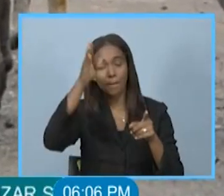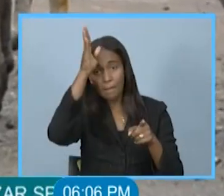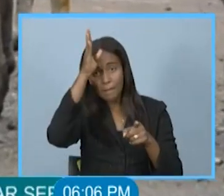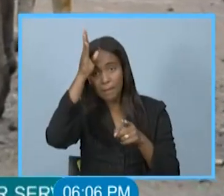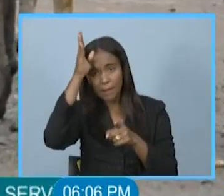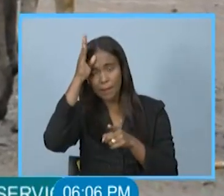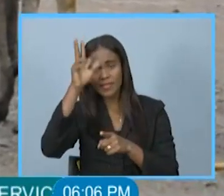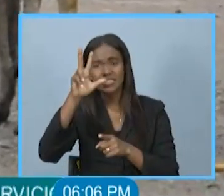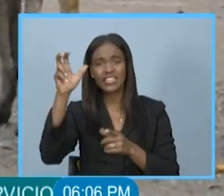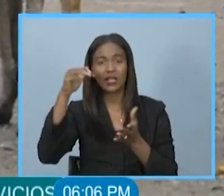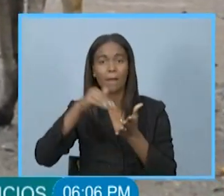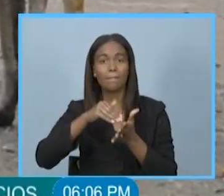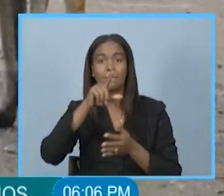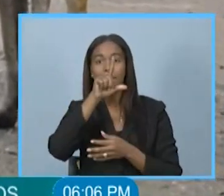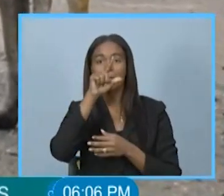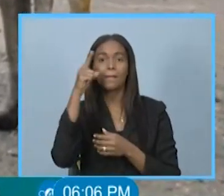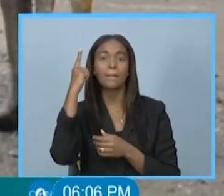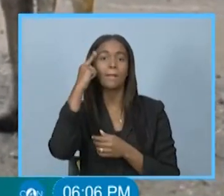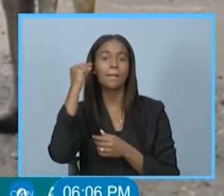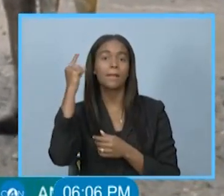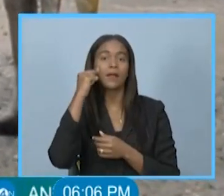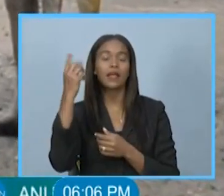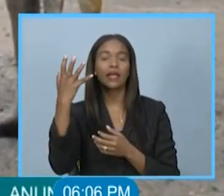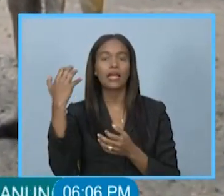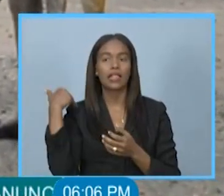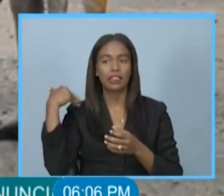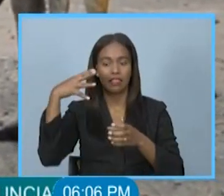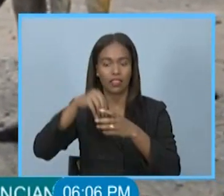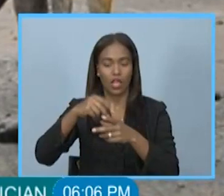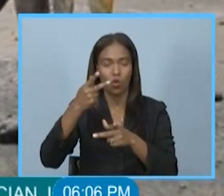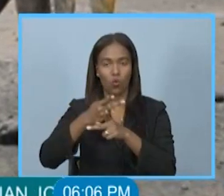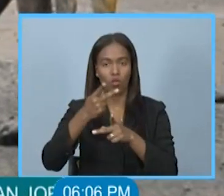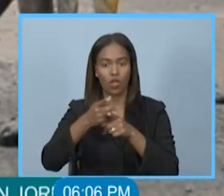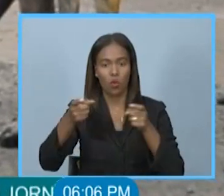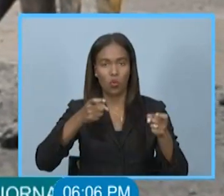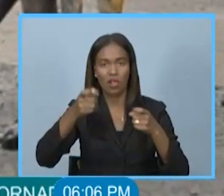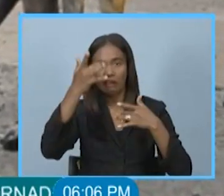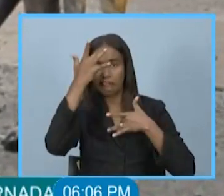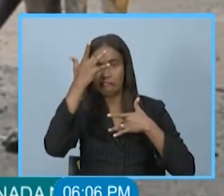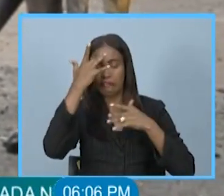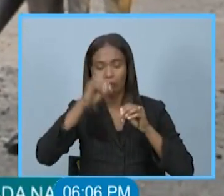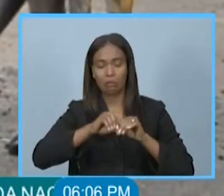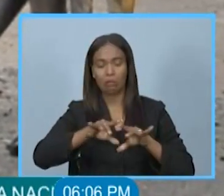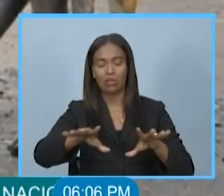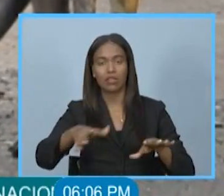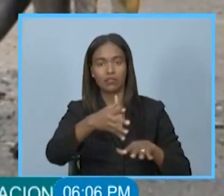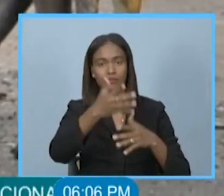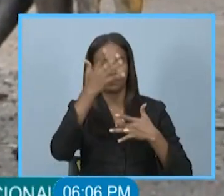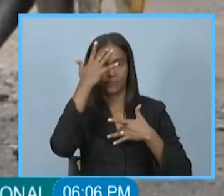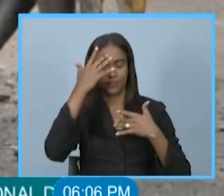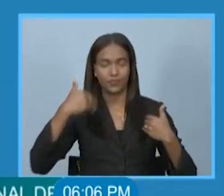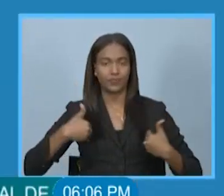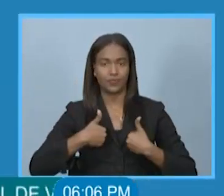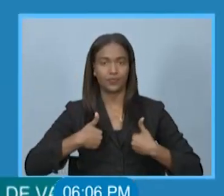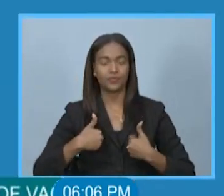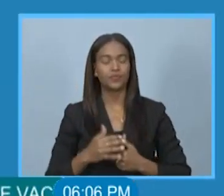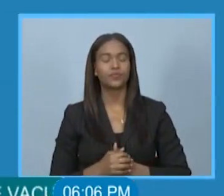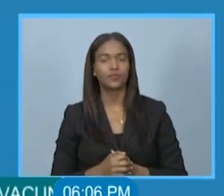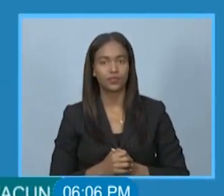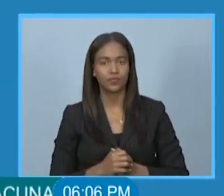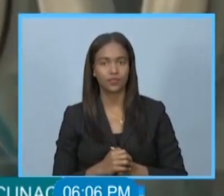y 300.000 gatos pretende impactar el centro de prevención y control de enfermedades transmitidas por vectores